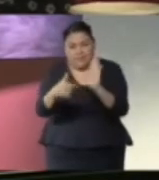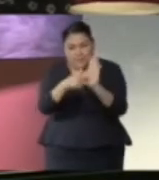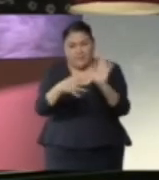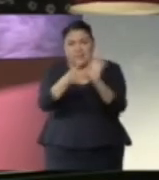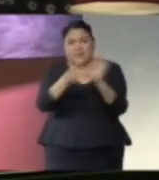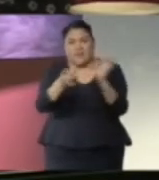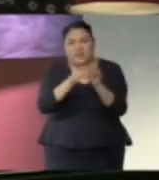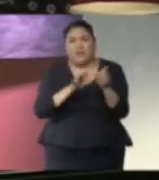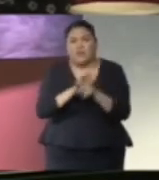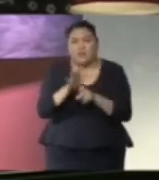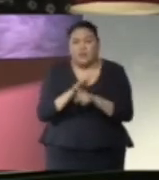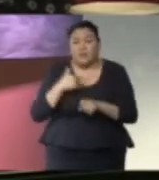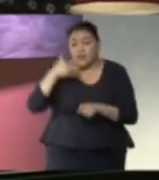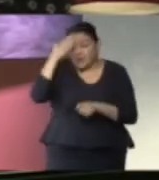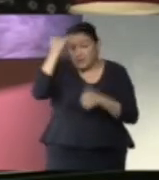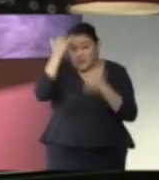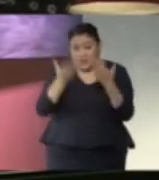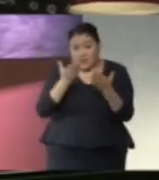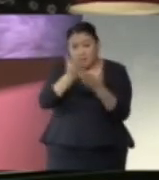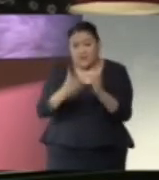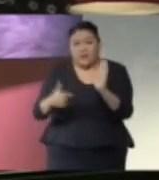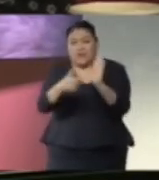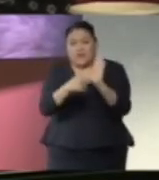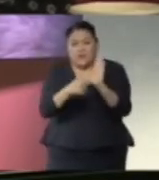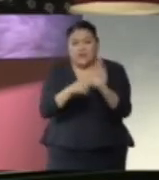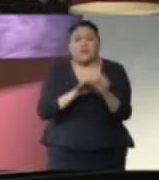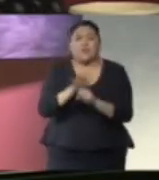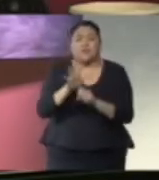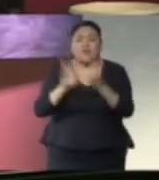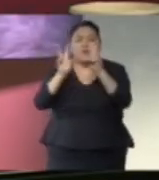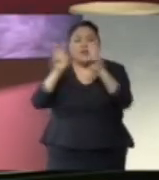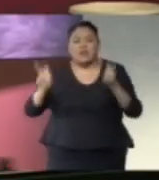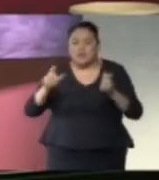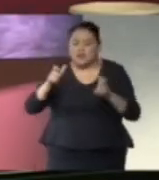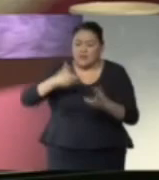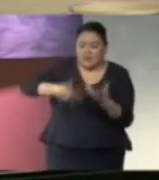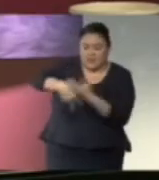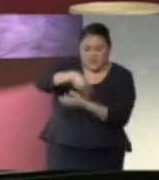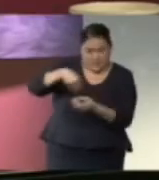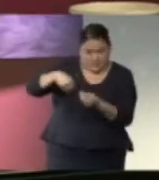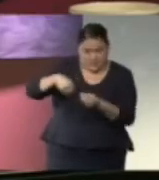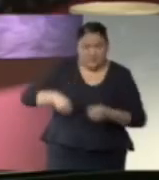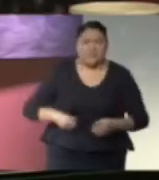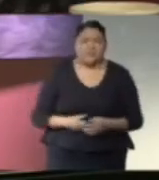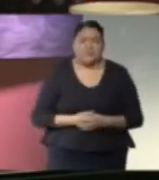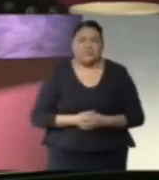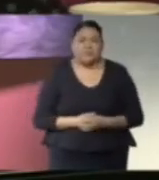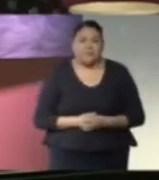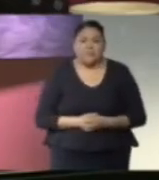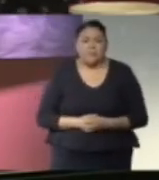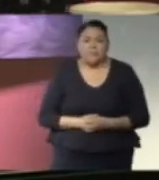como uno de los aspectos del ámbito económico.